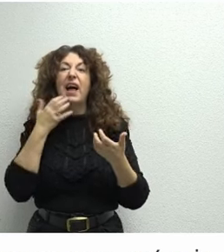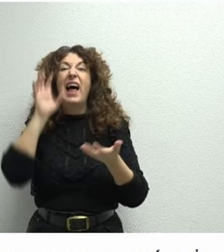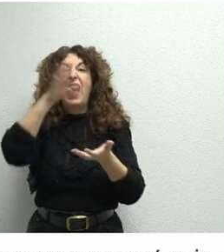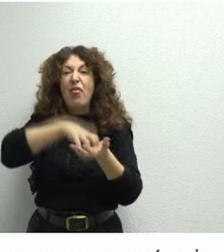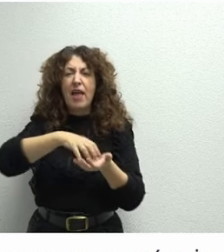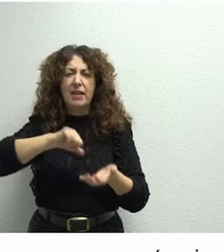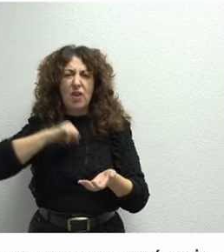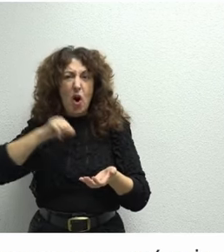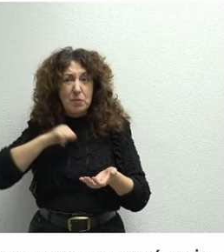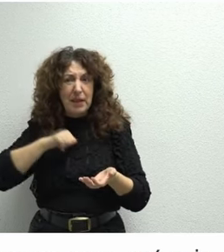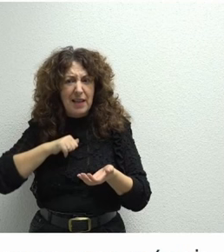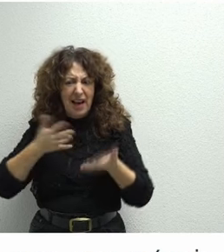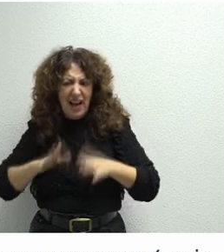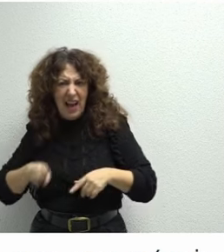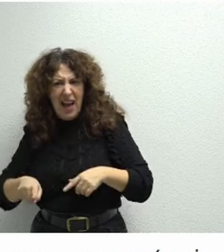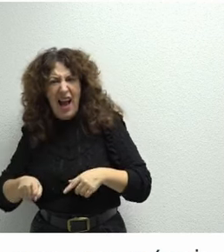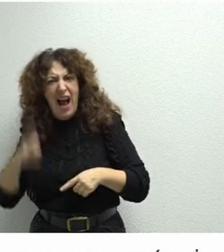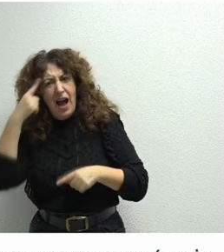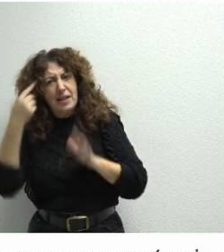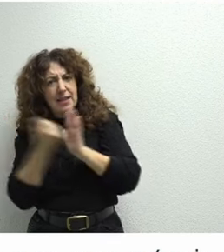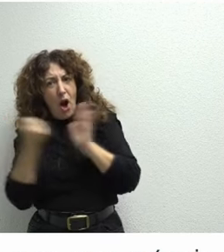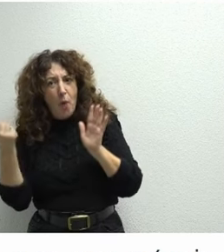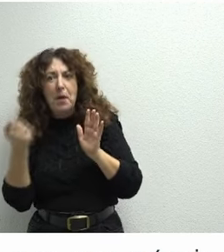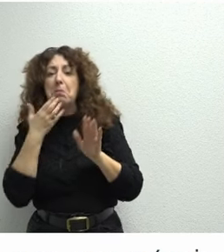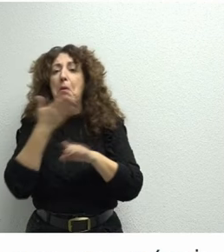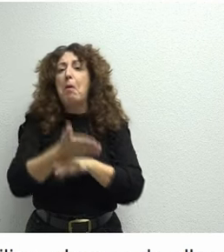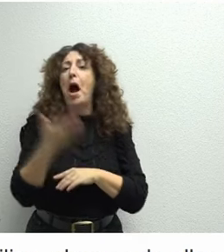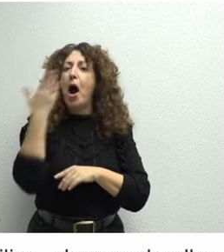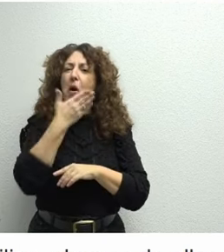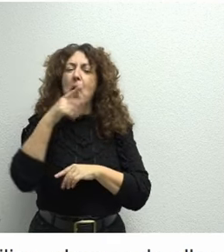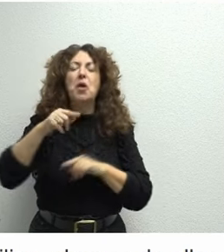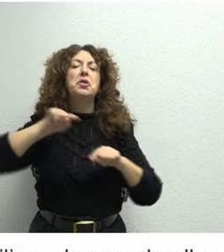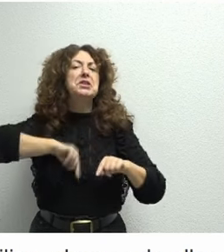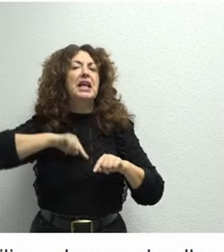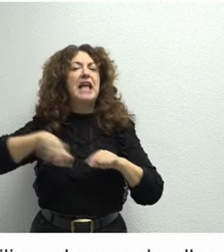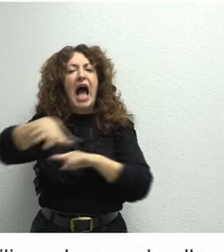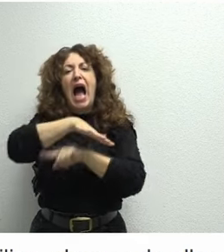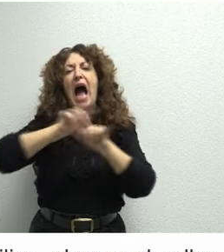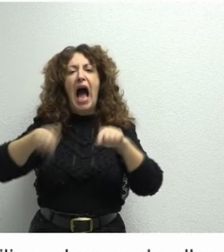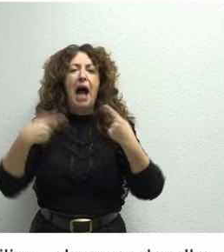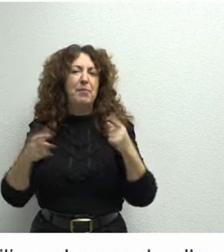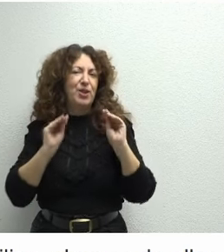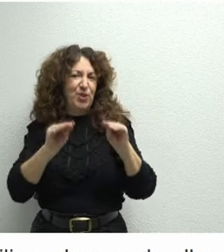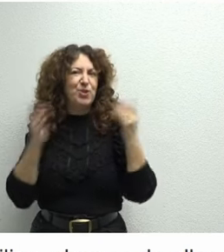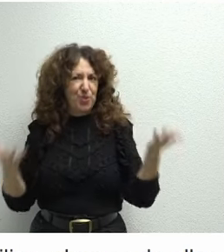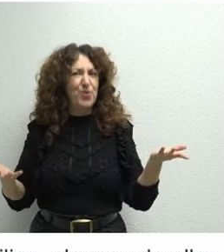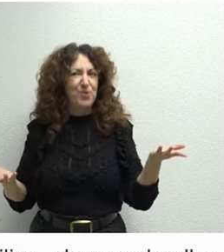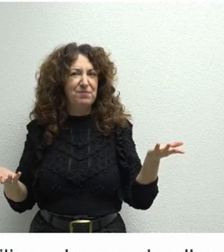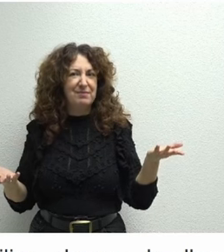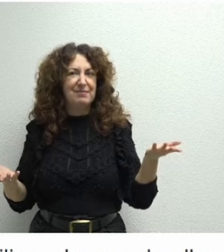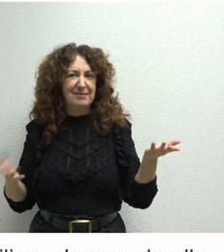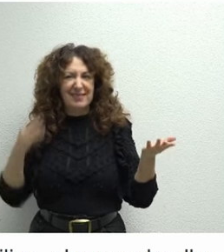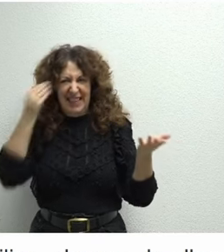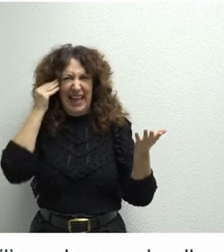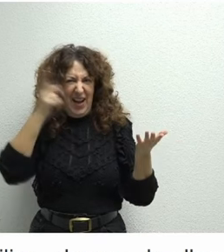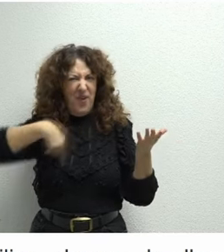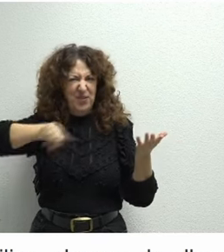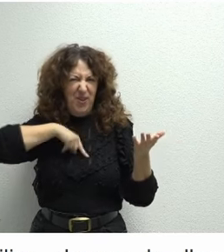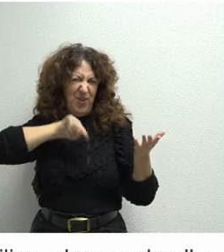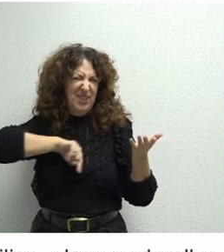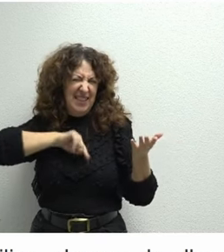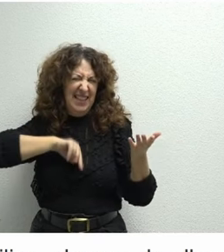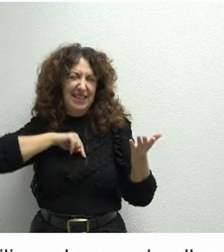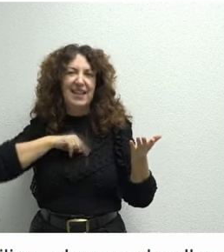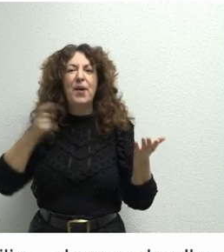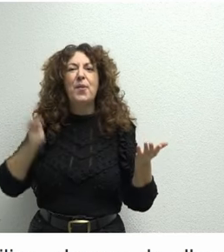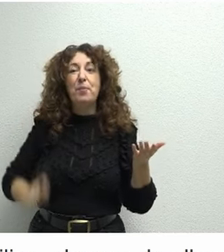es traumático para el alumno mientras que en el co el niño está en su ambiente no yo creo que eso lo hemos vivido todos Yo como profesional